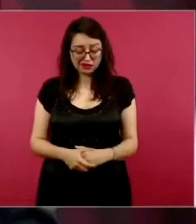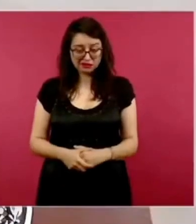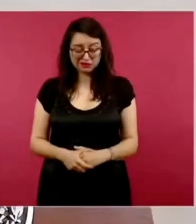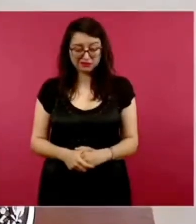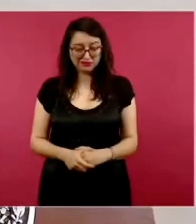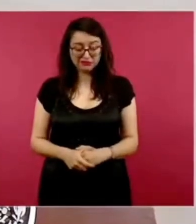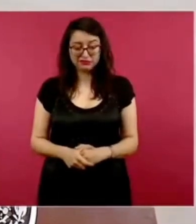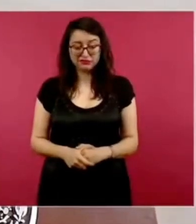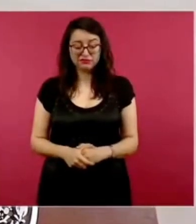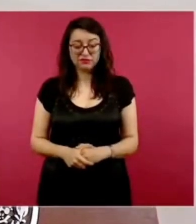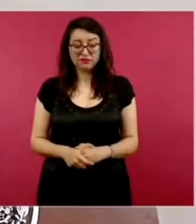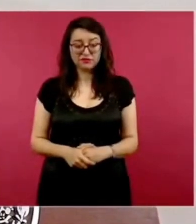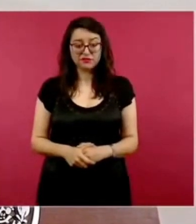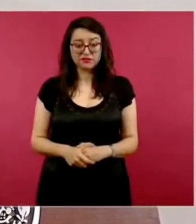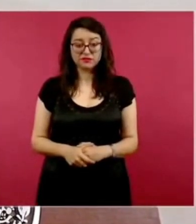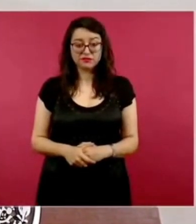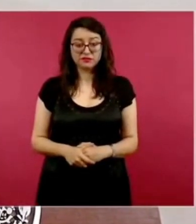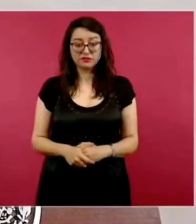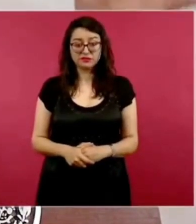corrupción